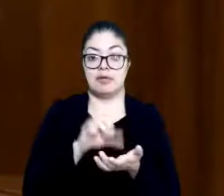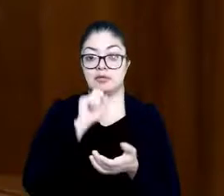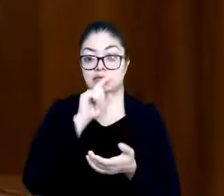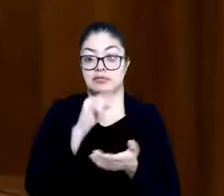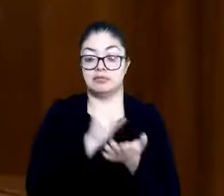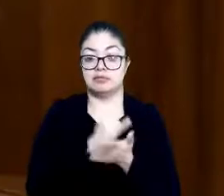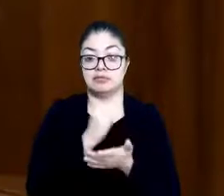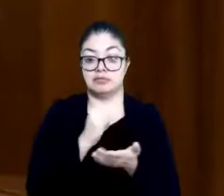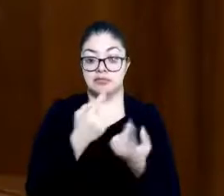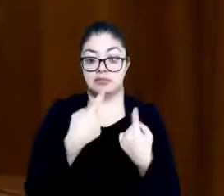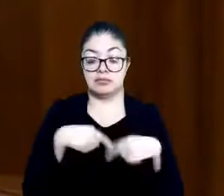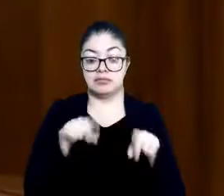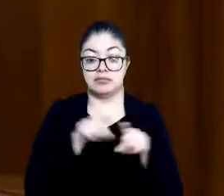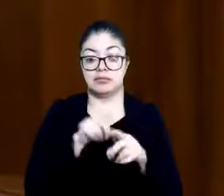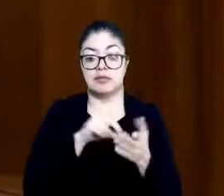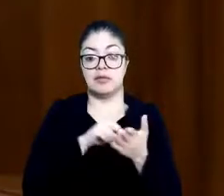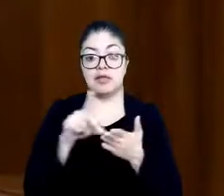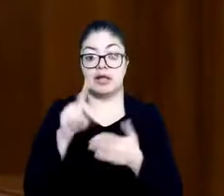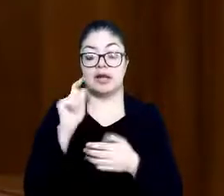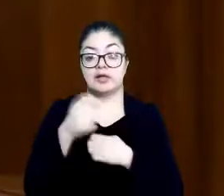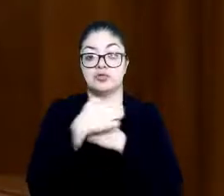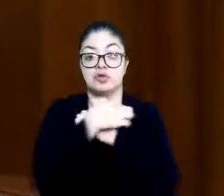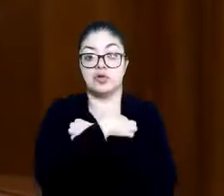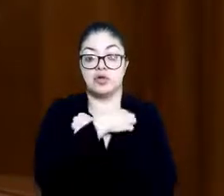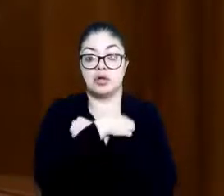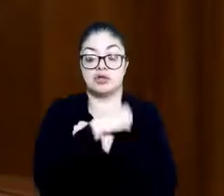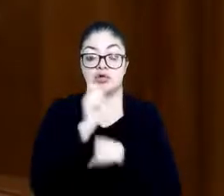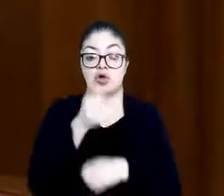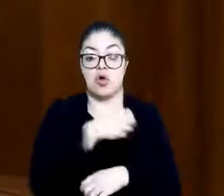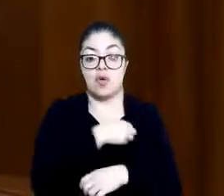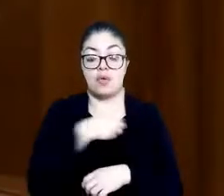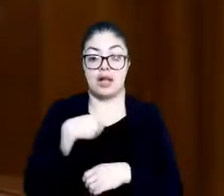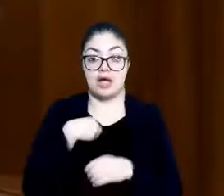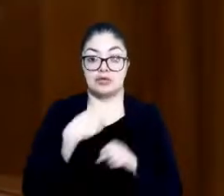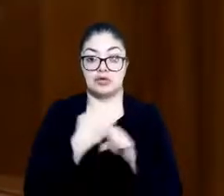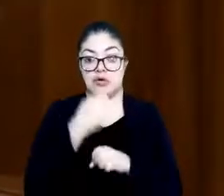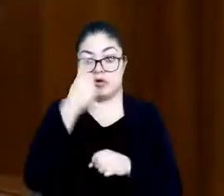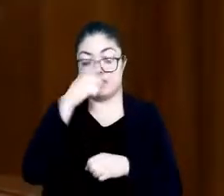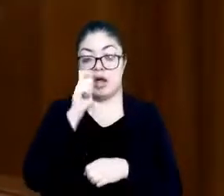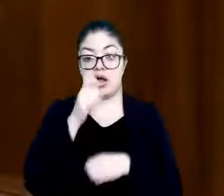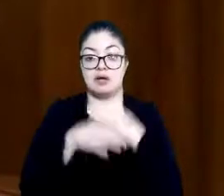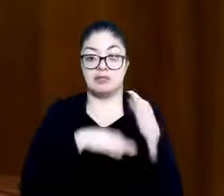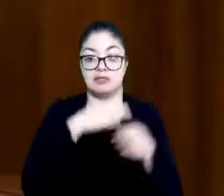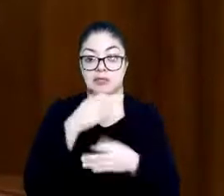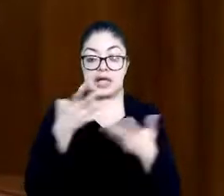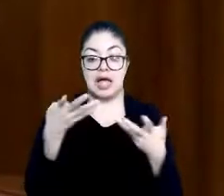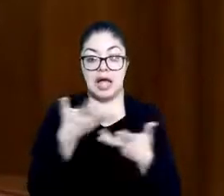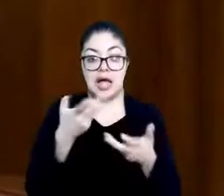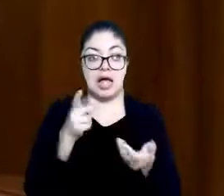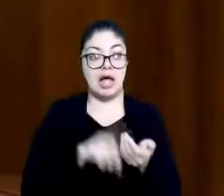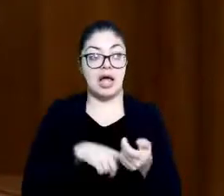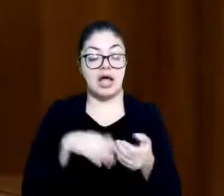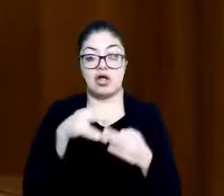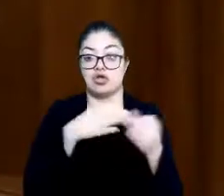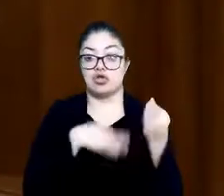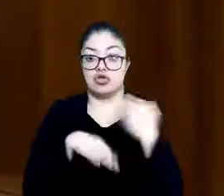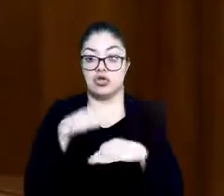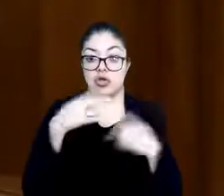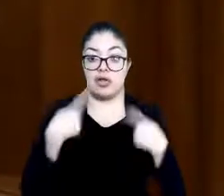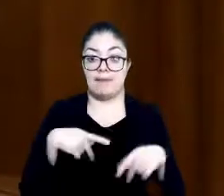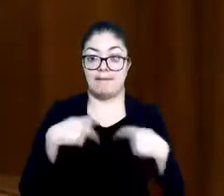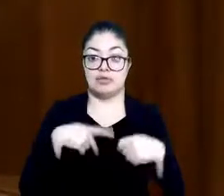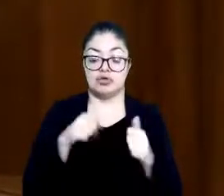estipula, respecto al derecho a la educación, la obligación del Estado para promover acciones que garanticen que todas las personas